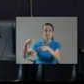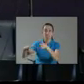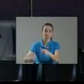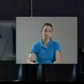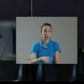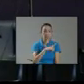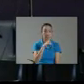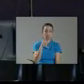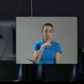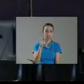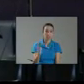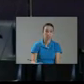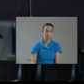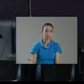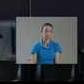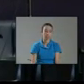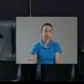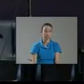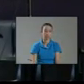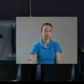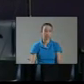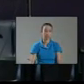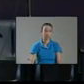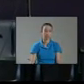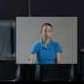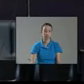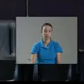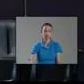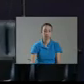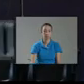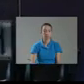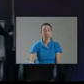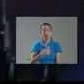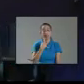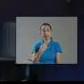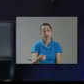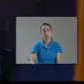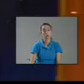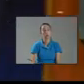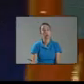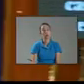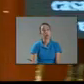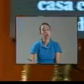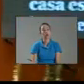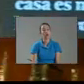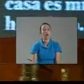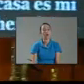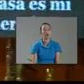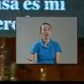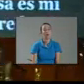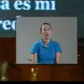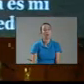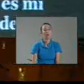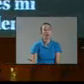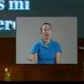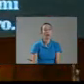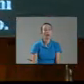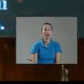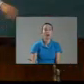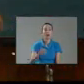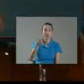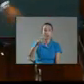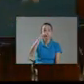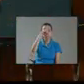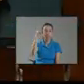¿sabe lo que quiero? Hermana Gertrudis, ¿cómo se llama? Sandra, hermana Sandra. ¿Qué hora es?